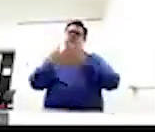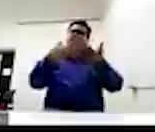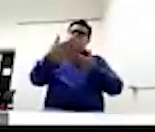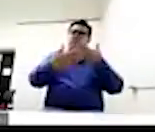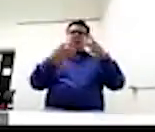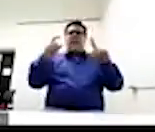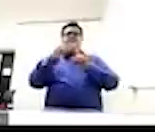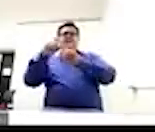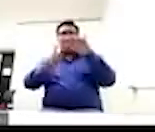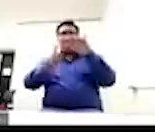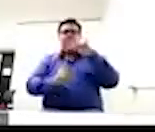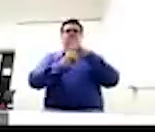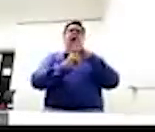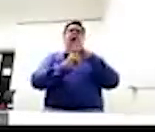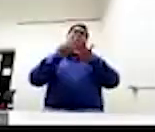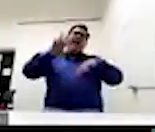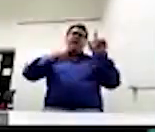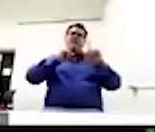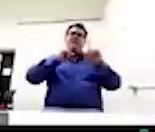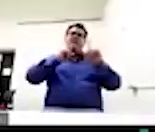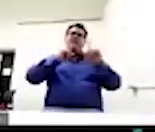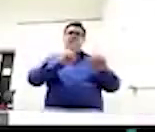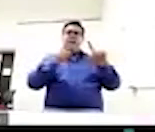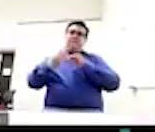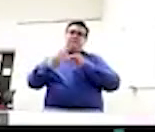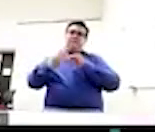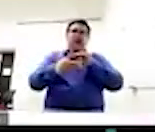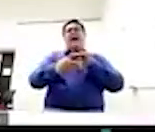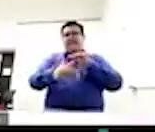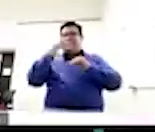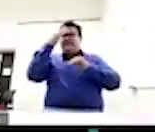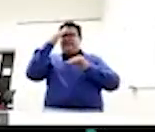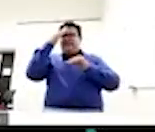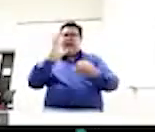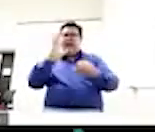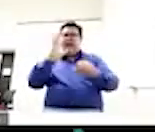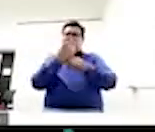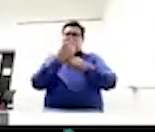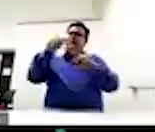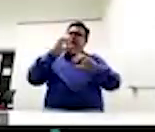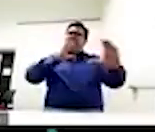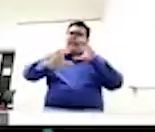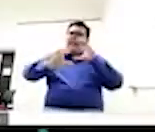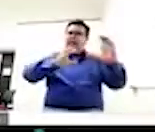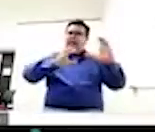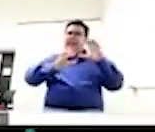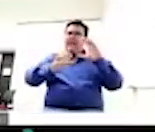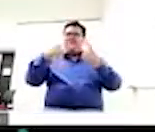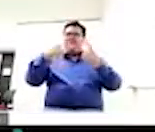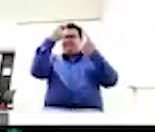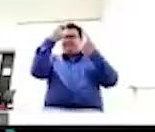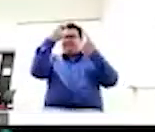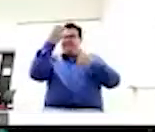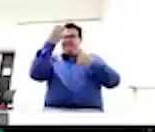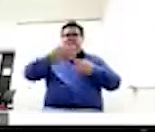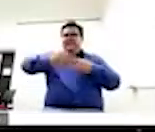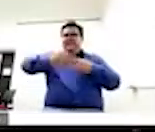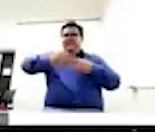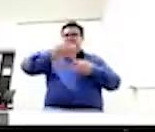diálogo, siempre me queda el arte para comunicarme. Siempre ha sido así para mí y continúa